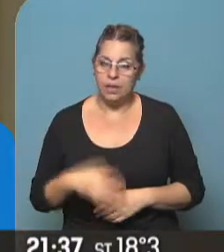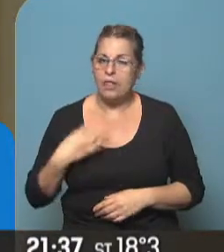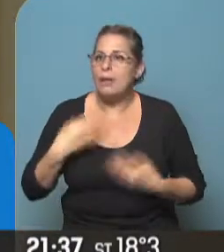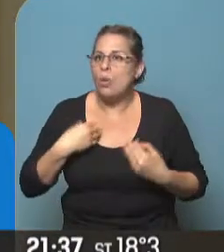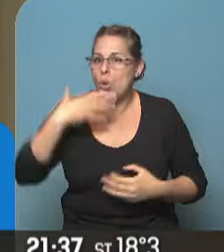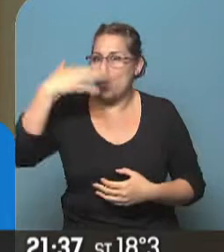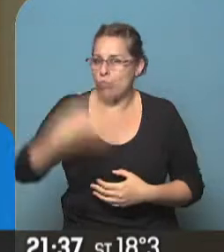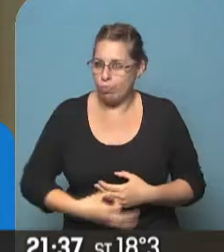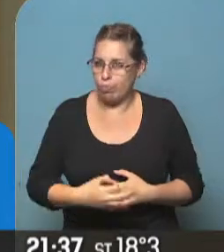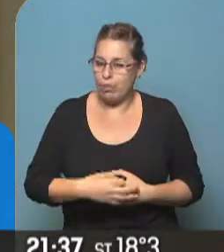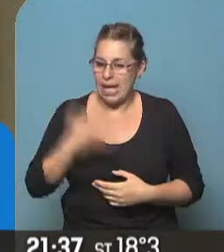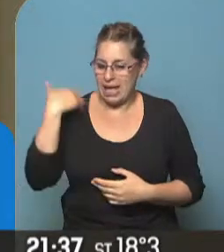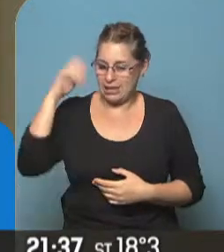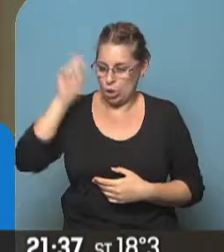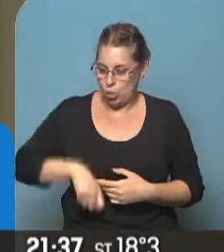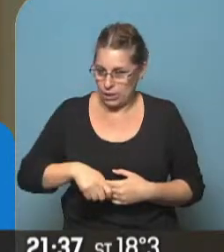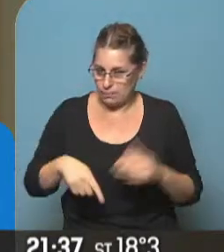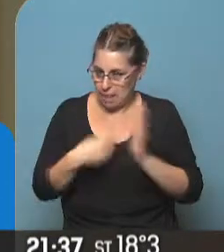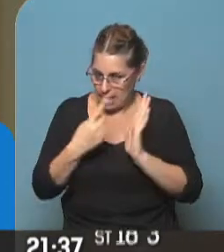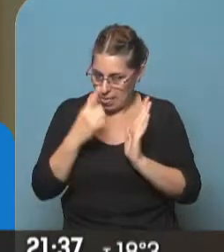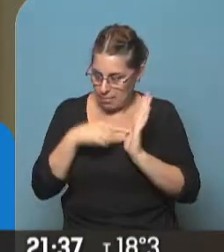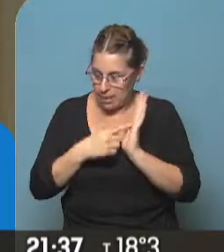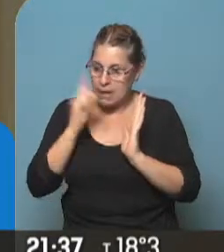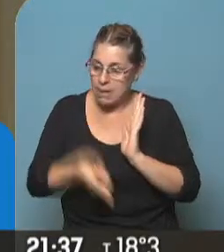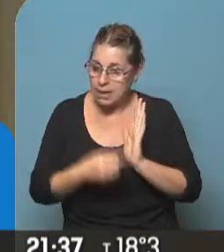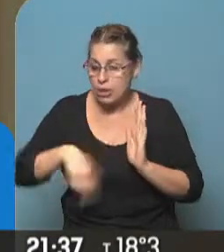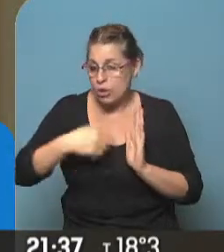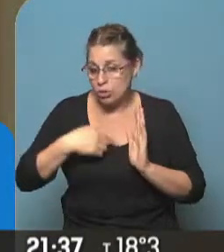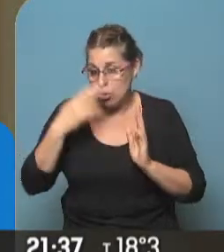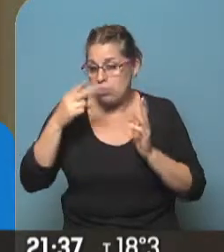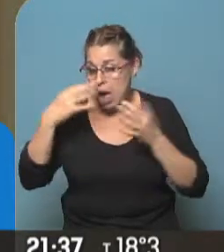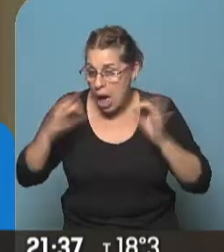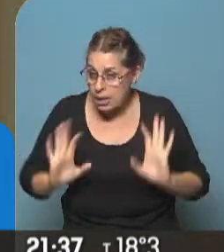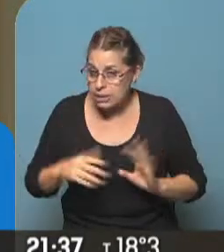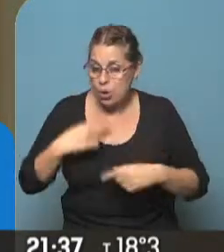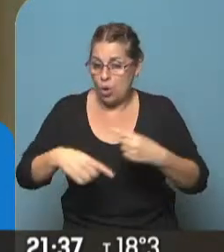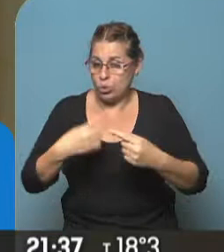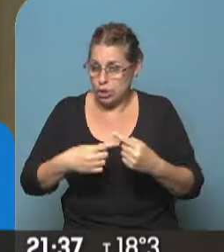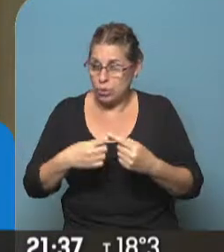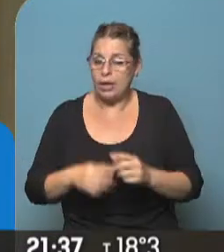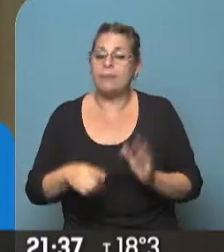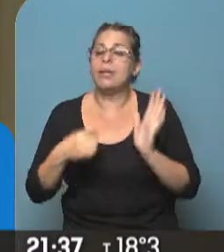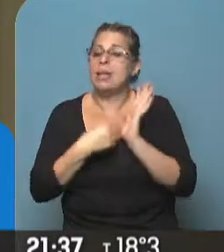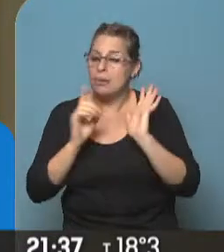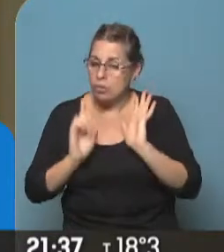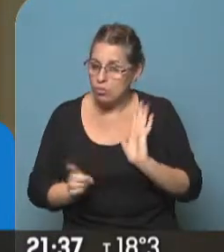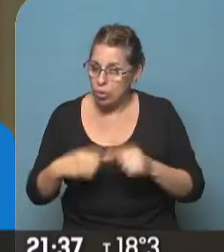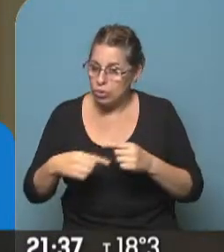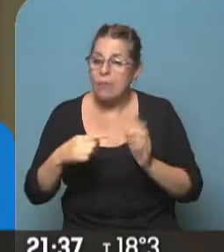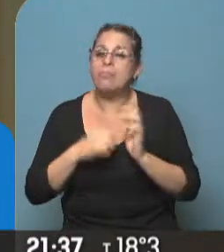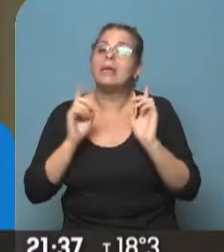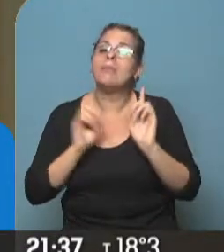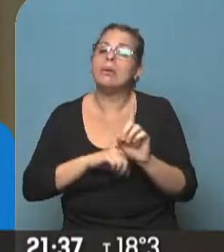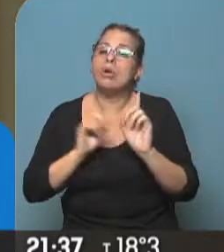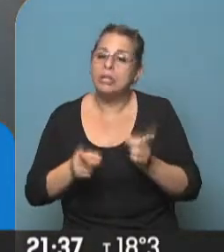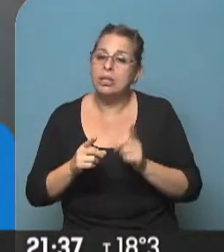cumplir cuando corrieron los jueces en el marco de la medida y eso es lo que nosotros hemos hecho y seguirá vigente la disposición mientras tanto